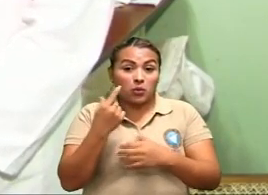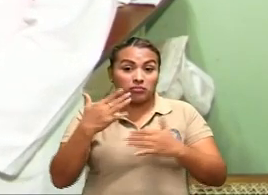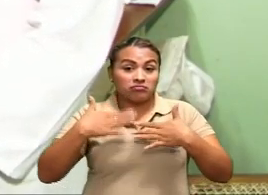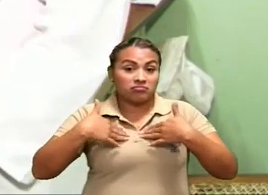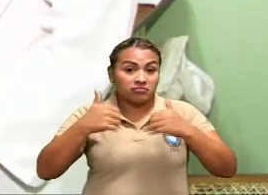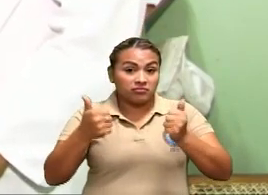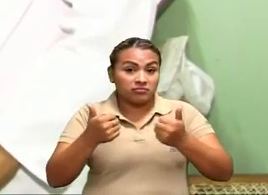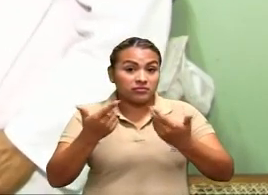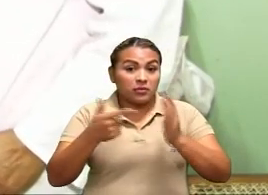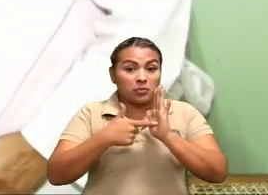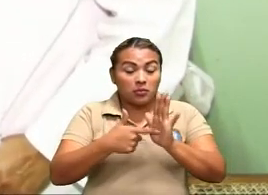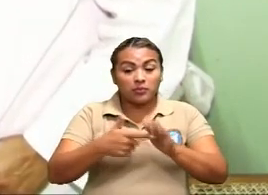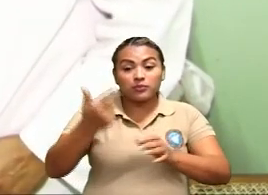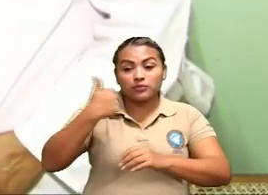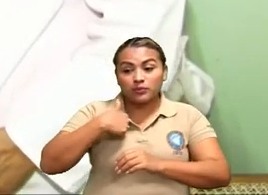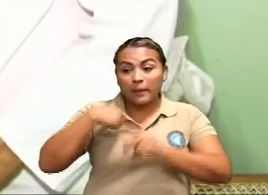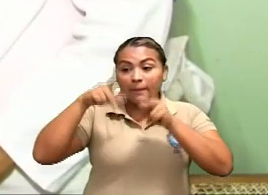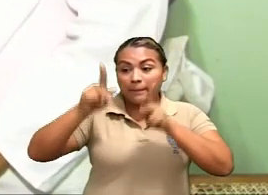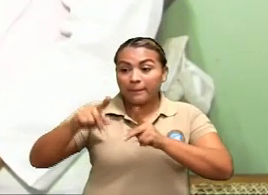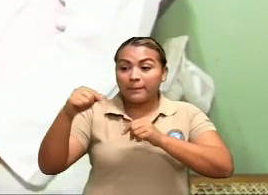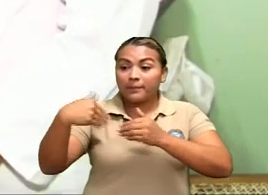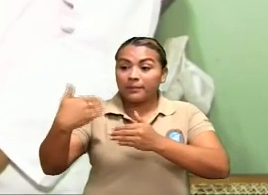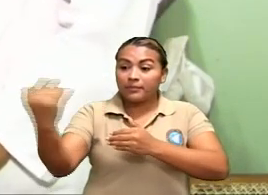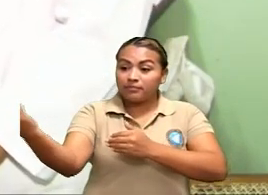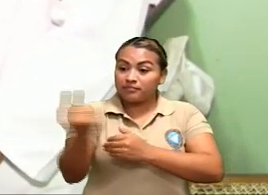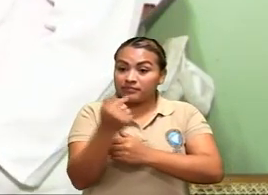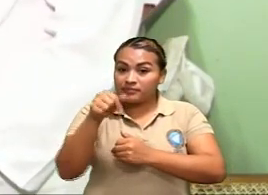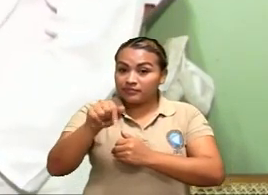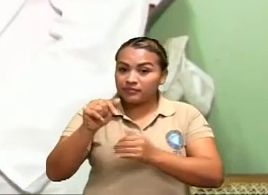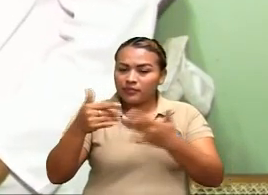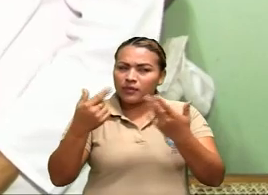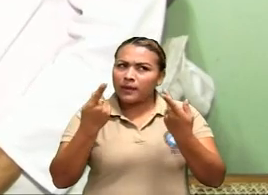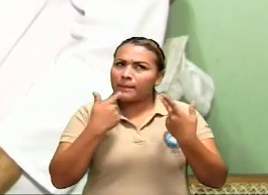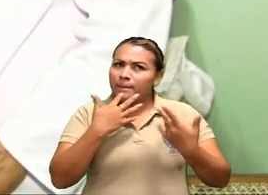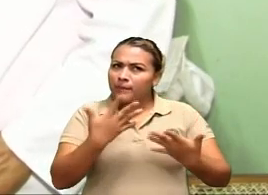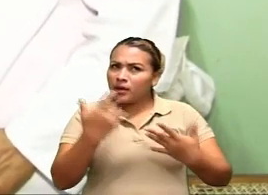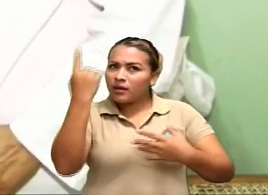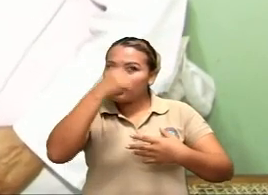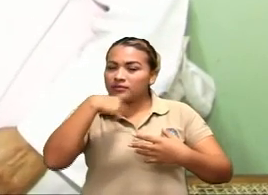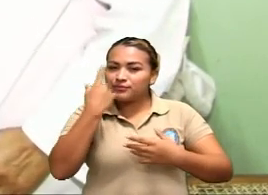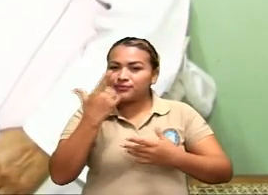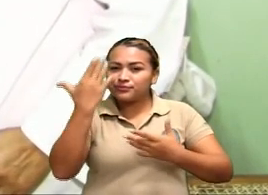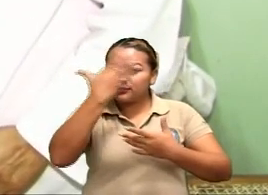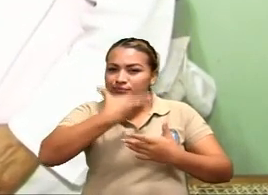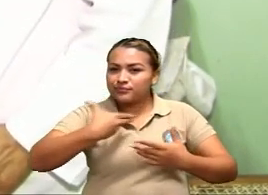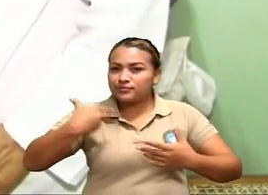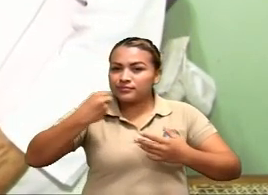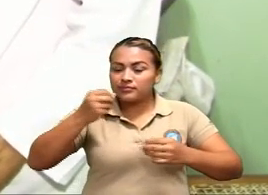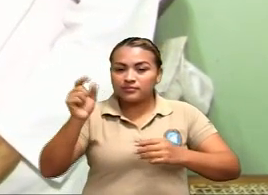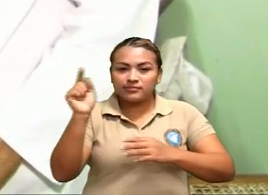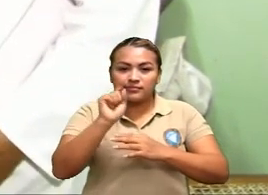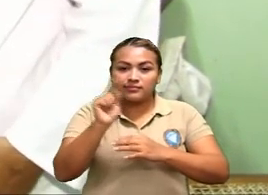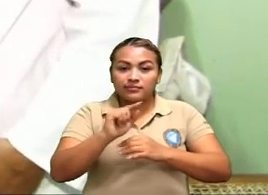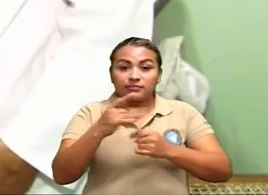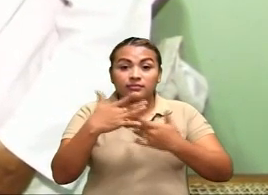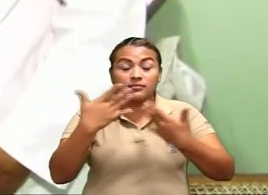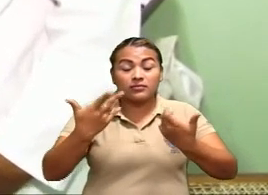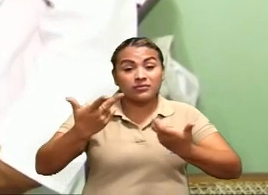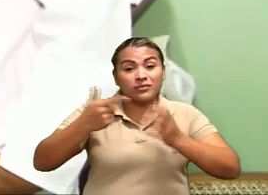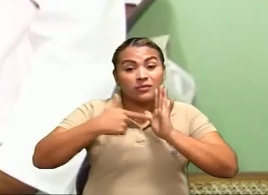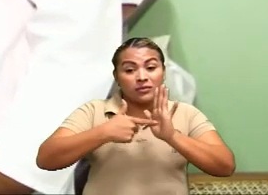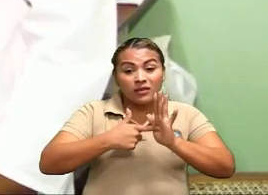digo a mis pacientes, yo cuando vienen acá, no es por belleza, porque ya somos bellos, sino que es por salud. El problema es que la obesidad